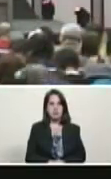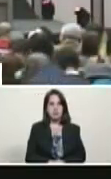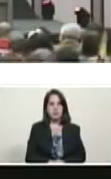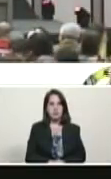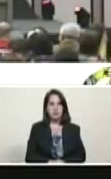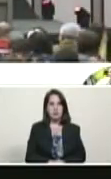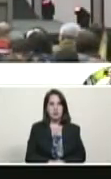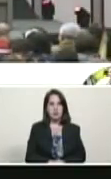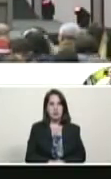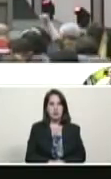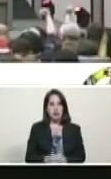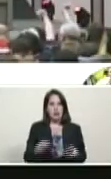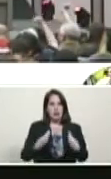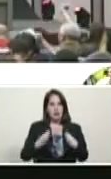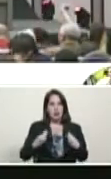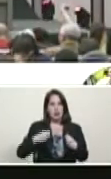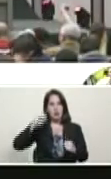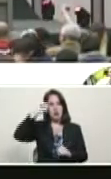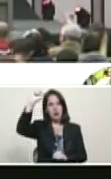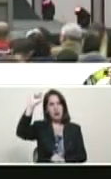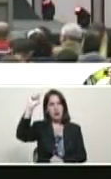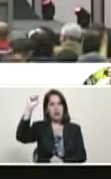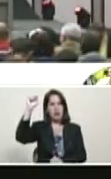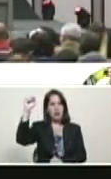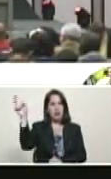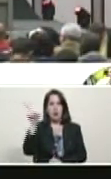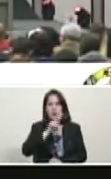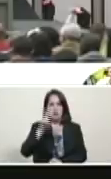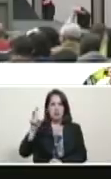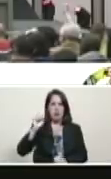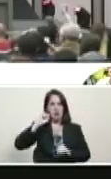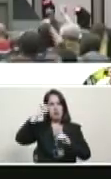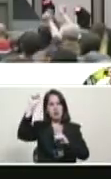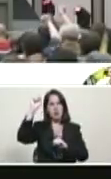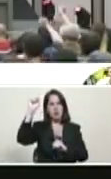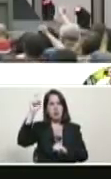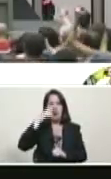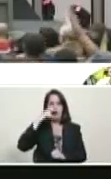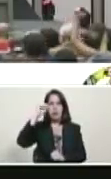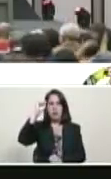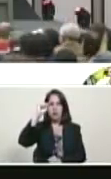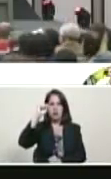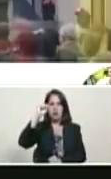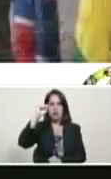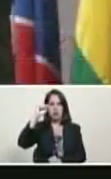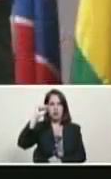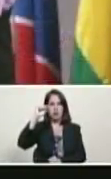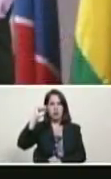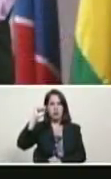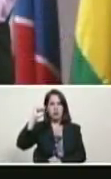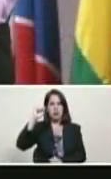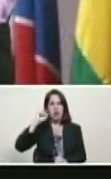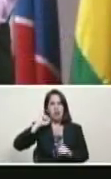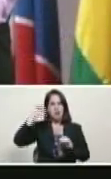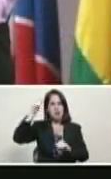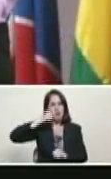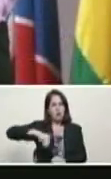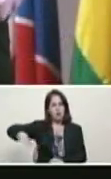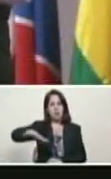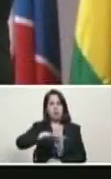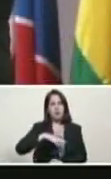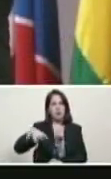y para venezuela comandante metro libras de tipo venezuela